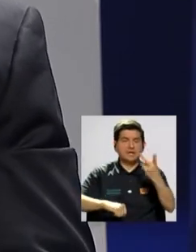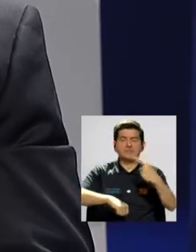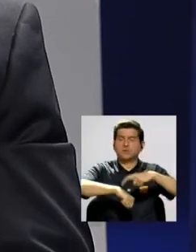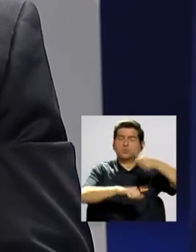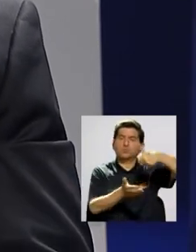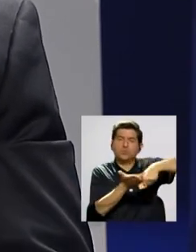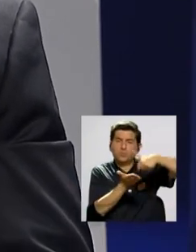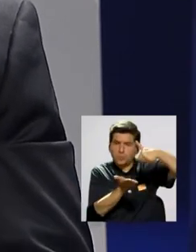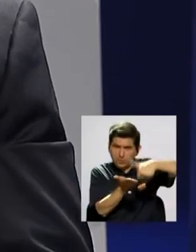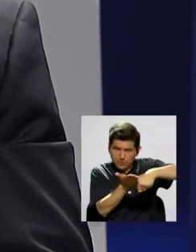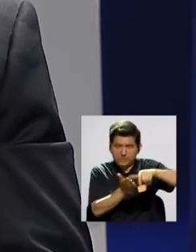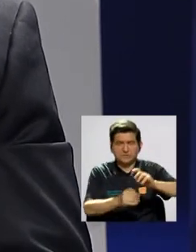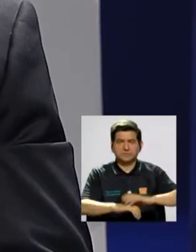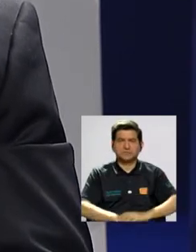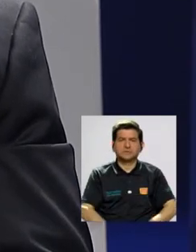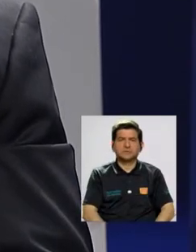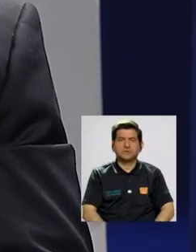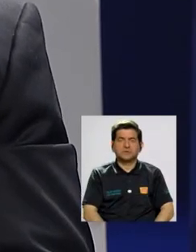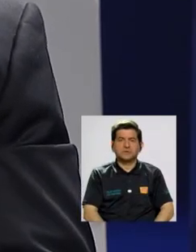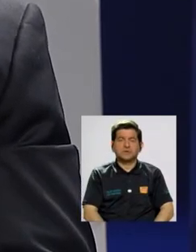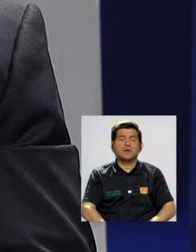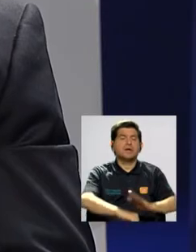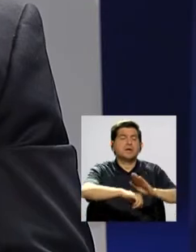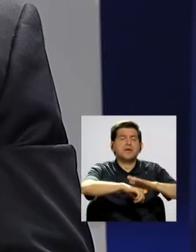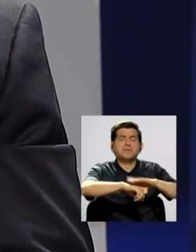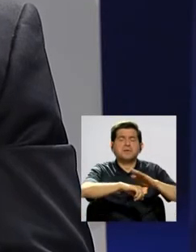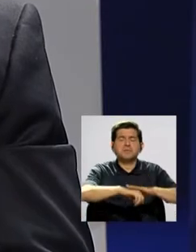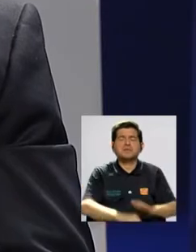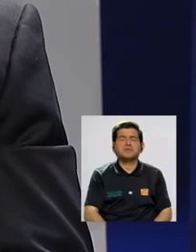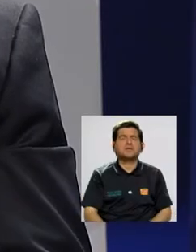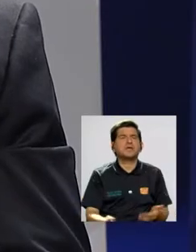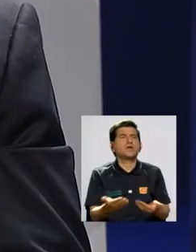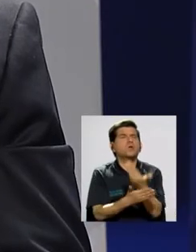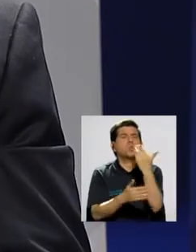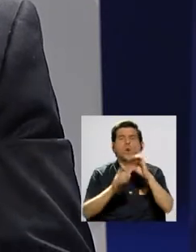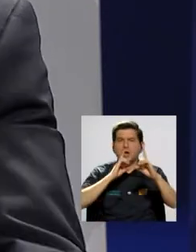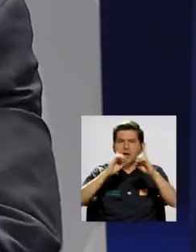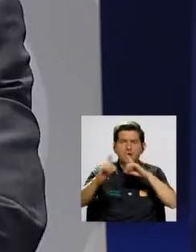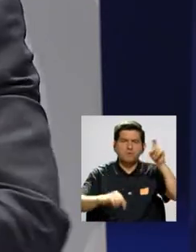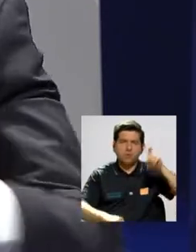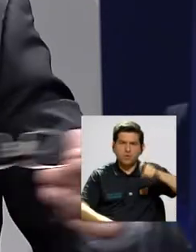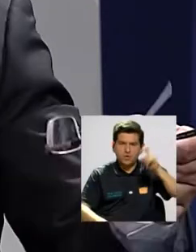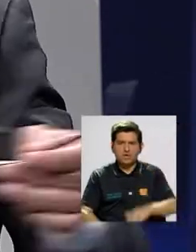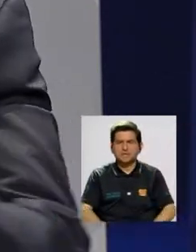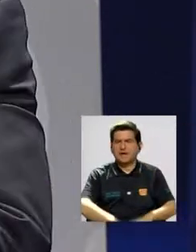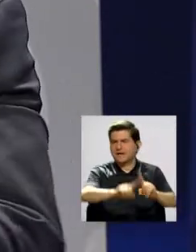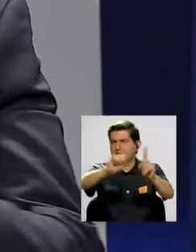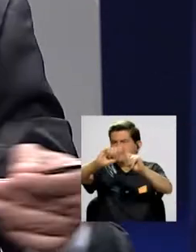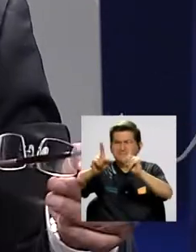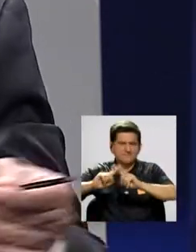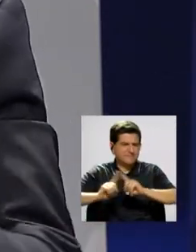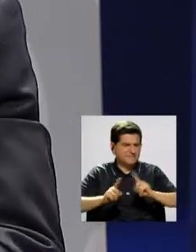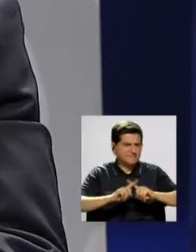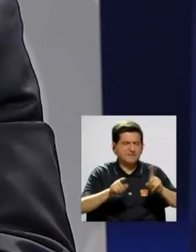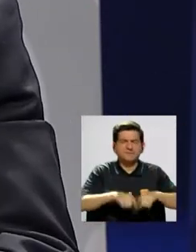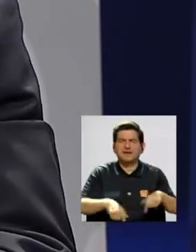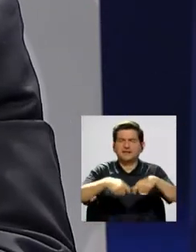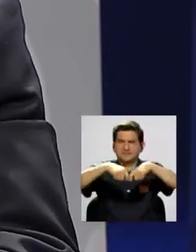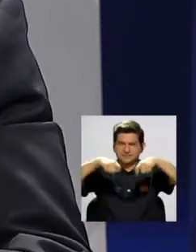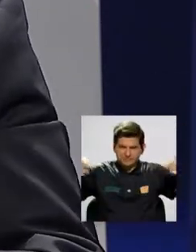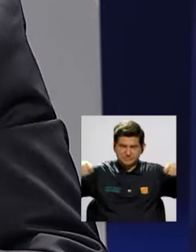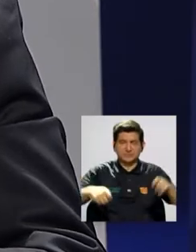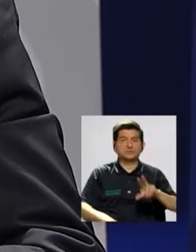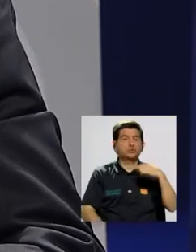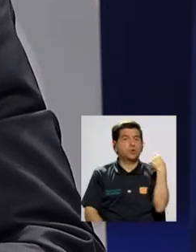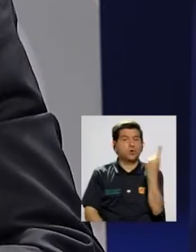ronda, y que permitan tal vez plantearse nuevos diálogos que tienen que atravesar múltiples dimensiones,